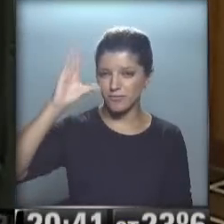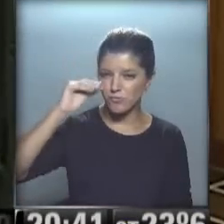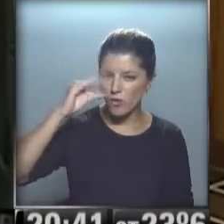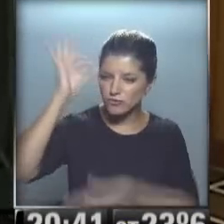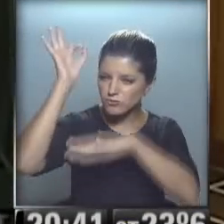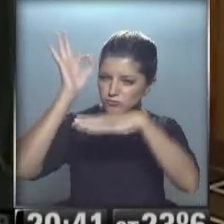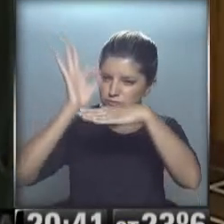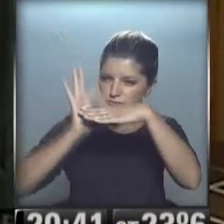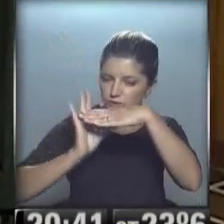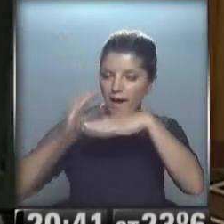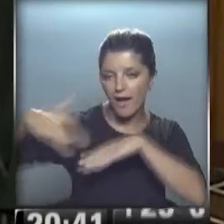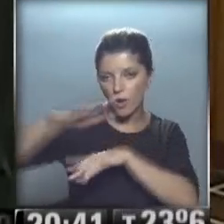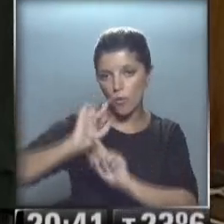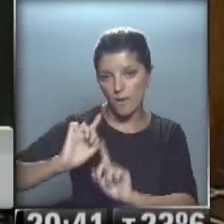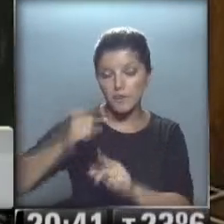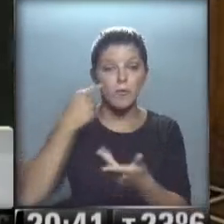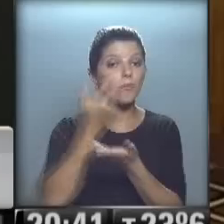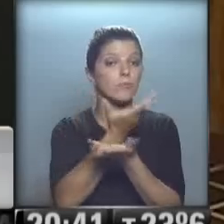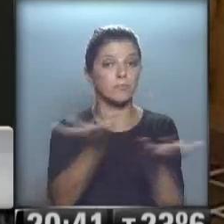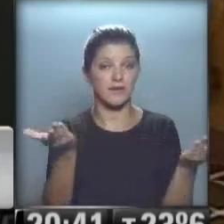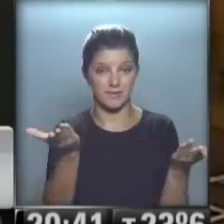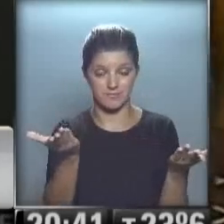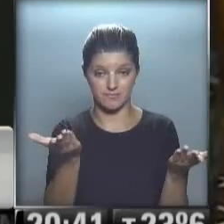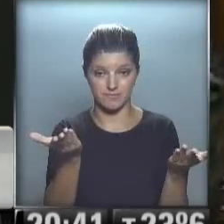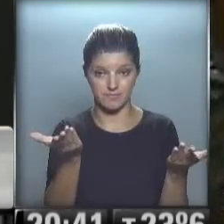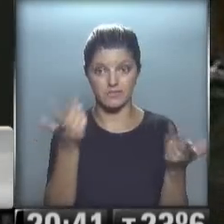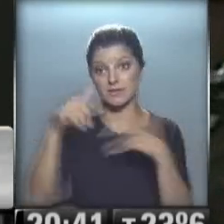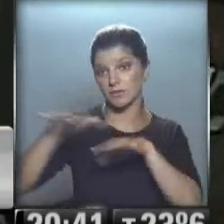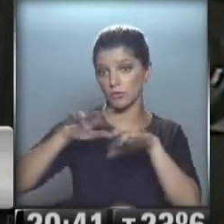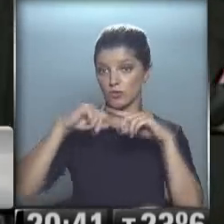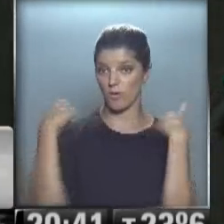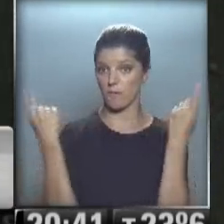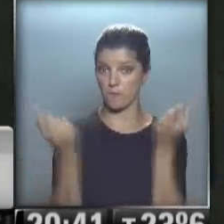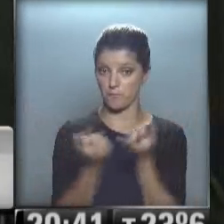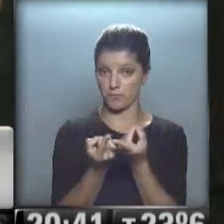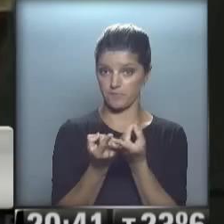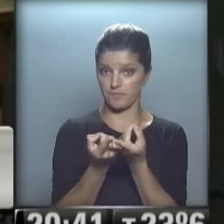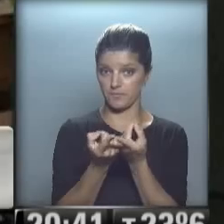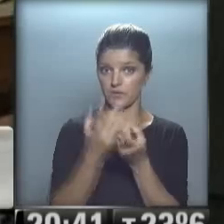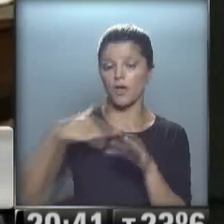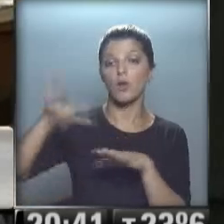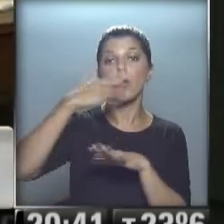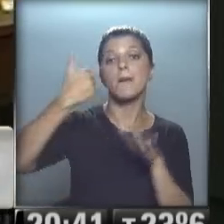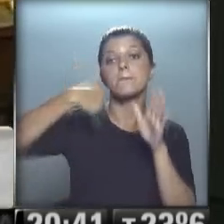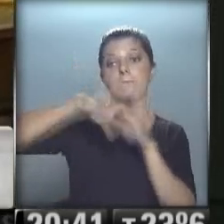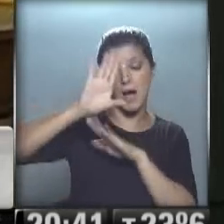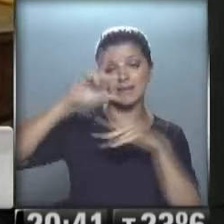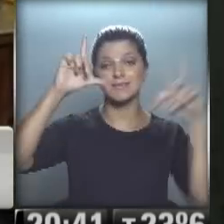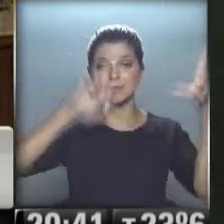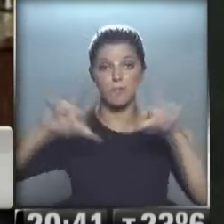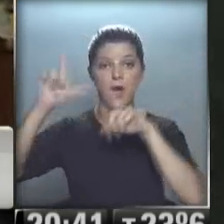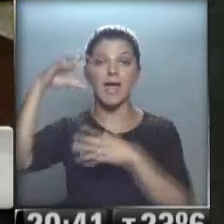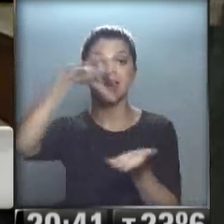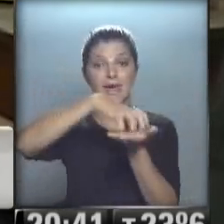localidad bonaerense de San Pedro y esta imagen que estamos viendo, donde estamos aquí apostados, es una de las tantas imágenes de los